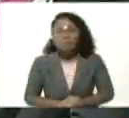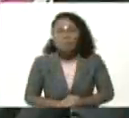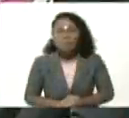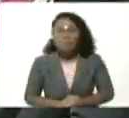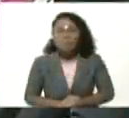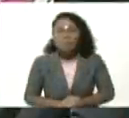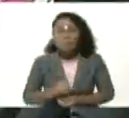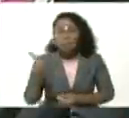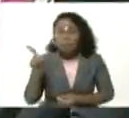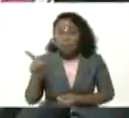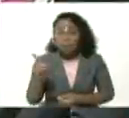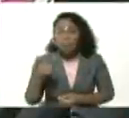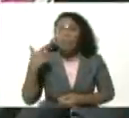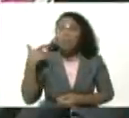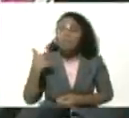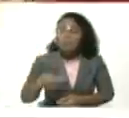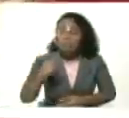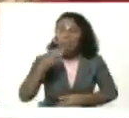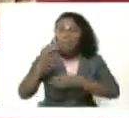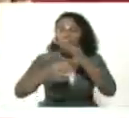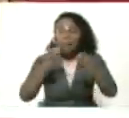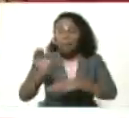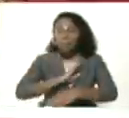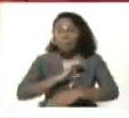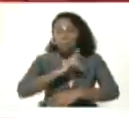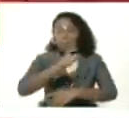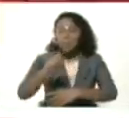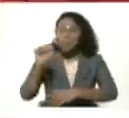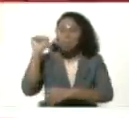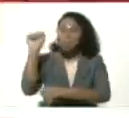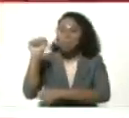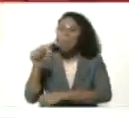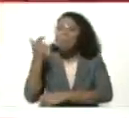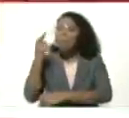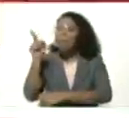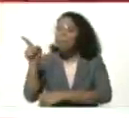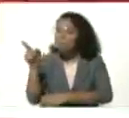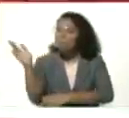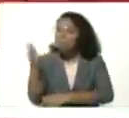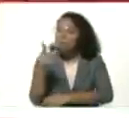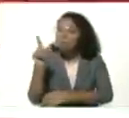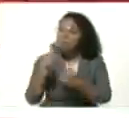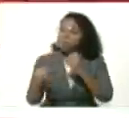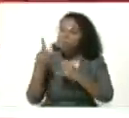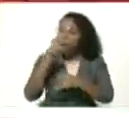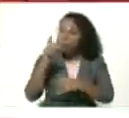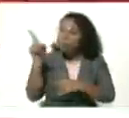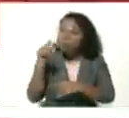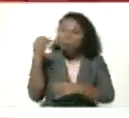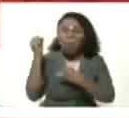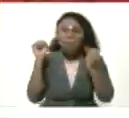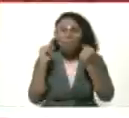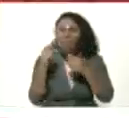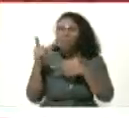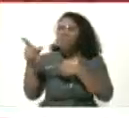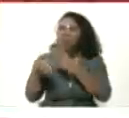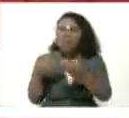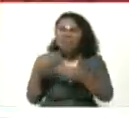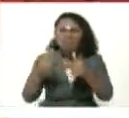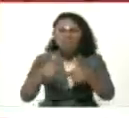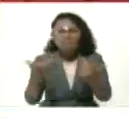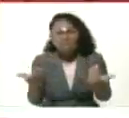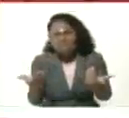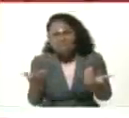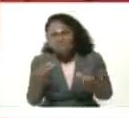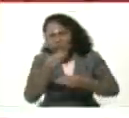Ellos tendrán que explicarle a su propia gente cuando vayan a tocar la puerta. Ajá, mira, ¿y tú puedes pasarte los dos últimos años en Bogotá? ¿Qué haces aquí?